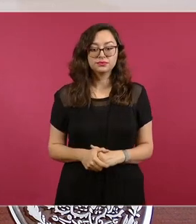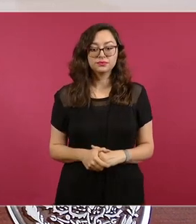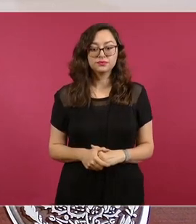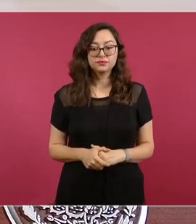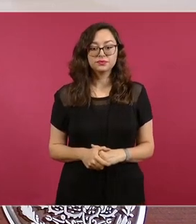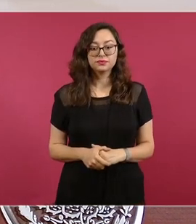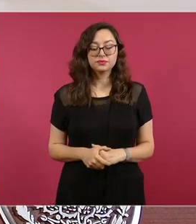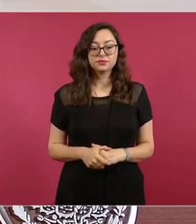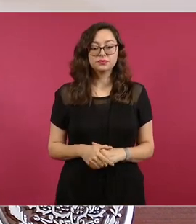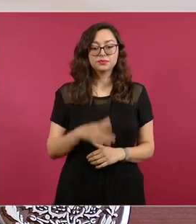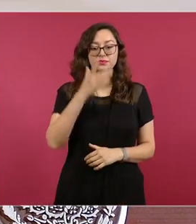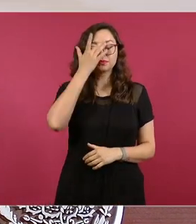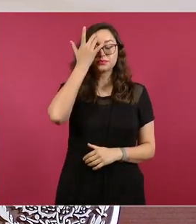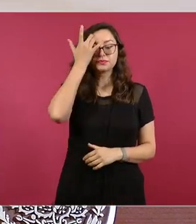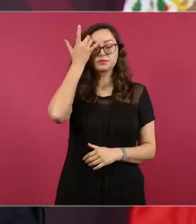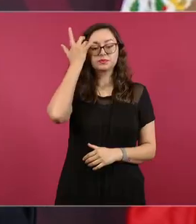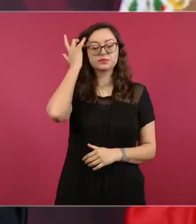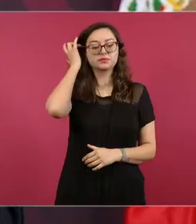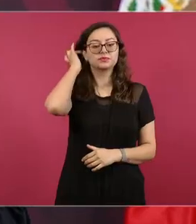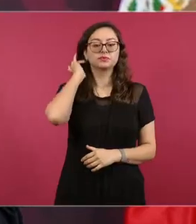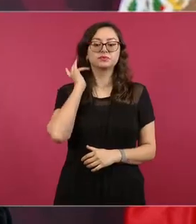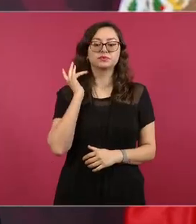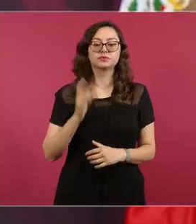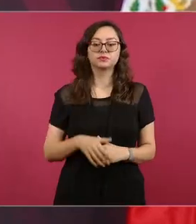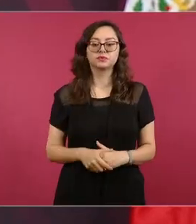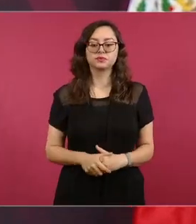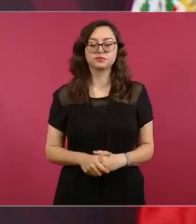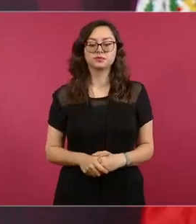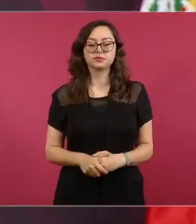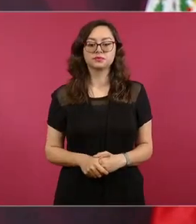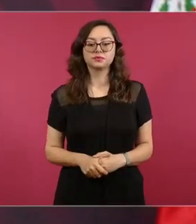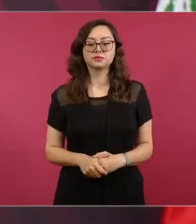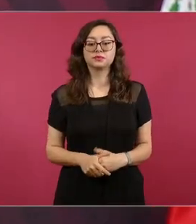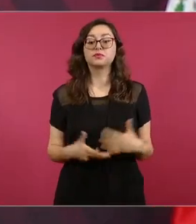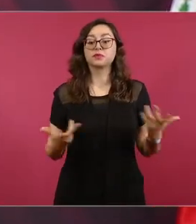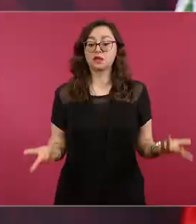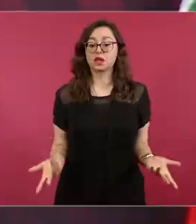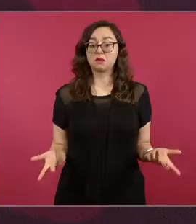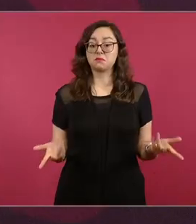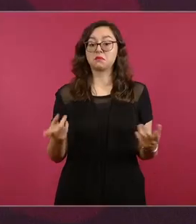Una vez que son liberados, algunos de ellos declaran